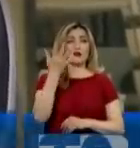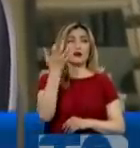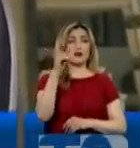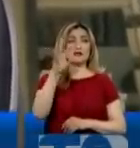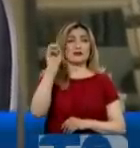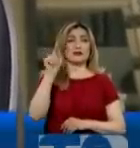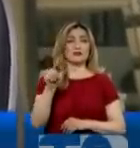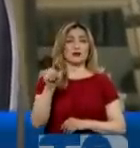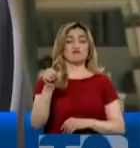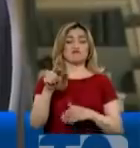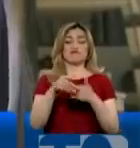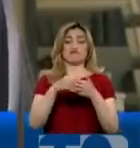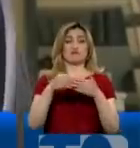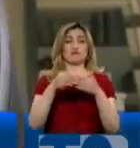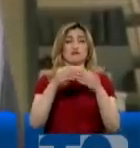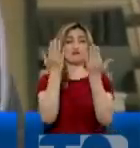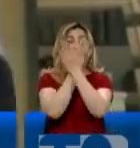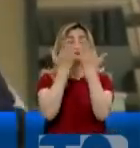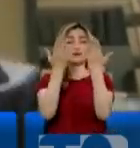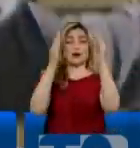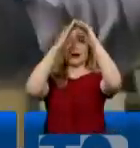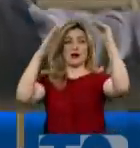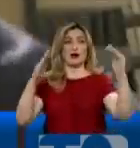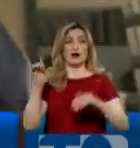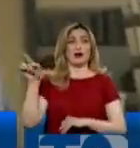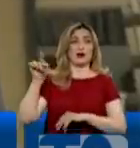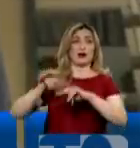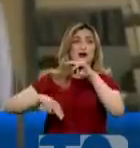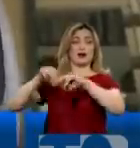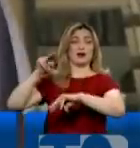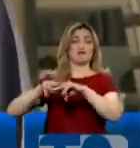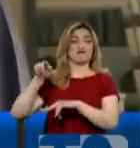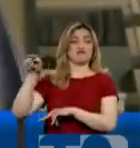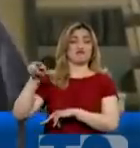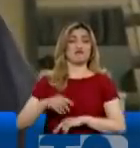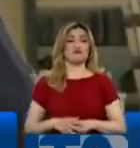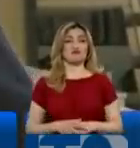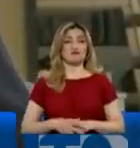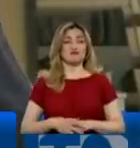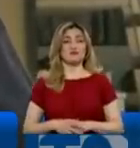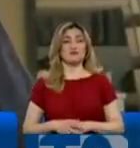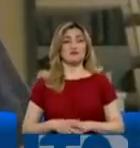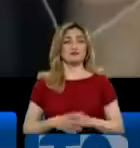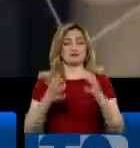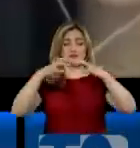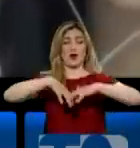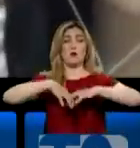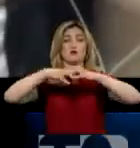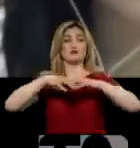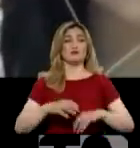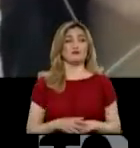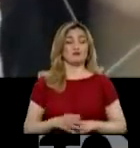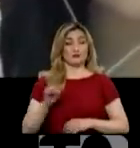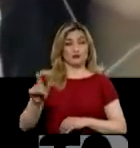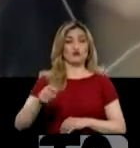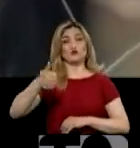20 mil dólares entre los ventanales de la casa grande y la construcción que está deteriorada todo porque está hay que demoler la esteban cárdenas